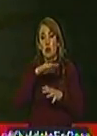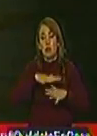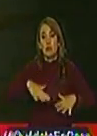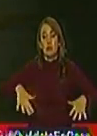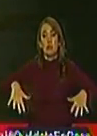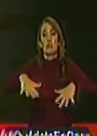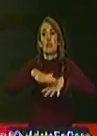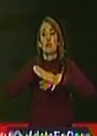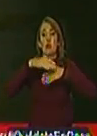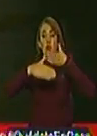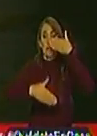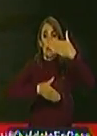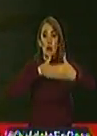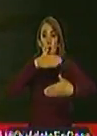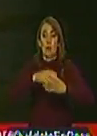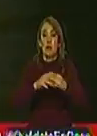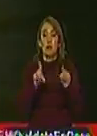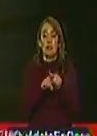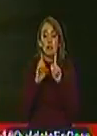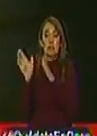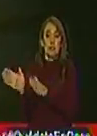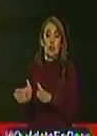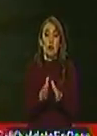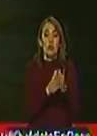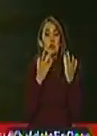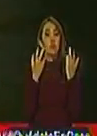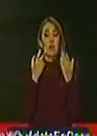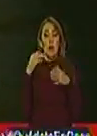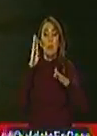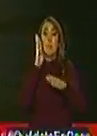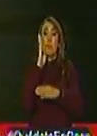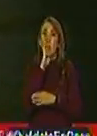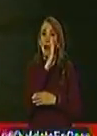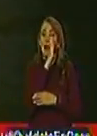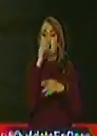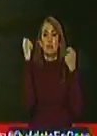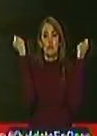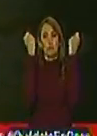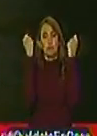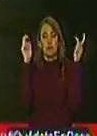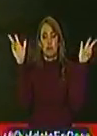vehículos resonadores, aislar acústicamente los bares, las discotecas, para que ese